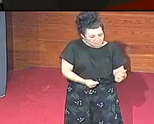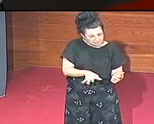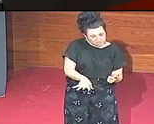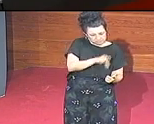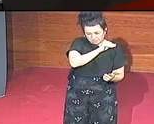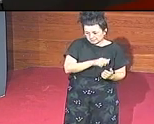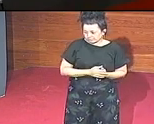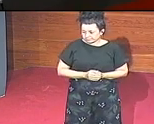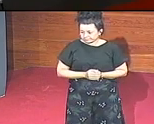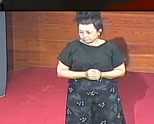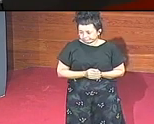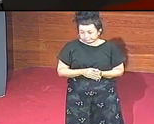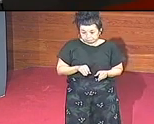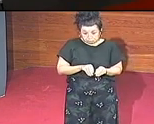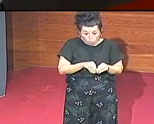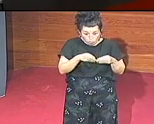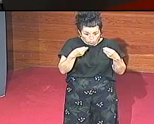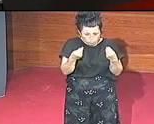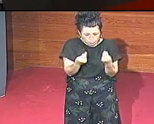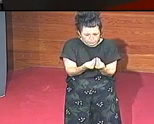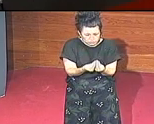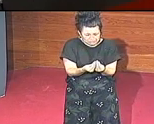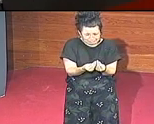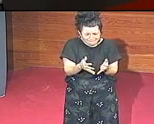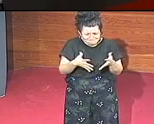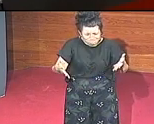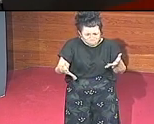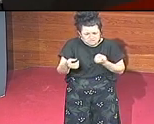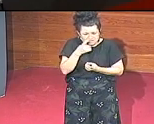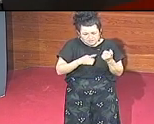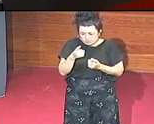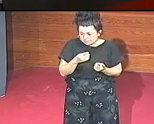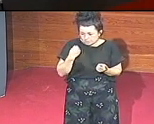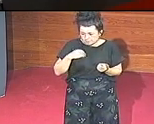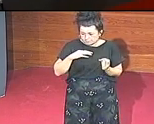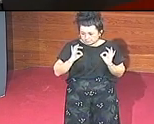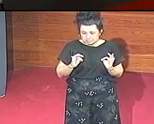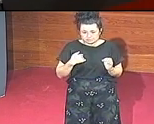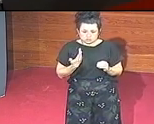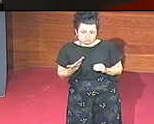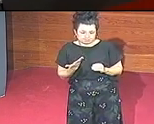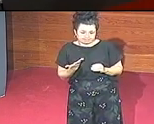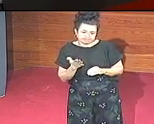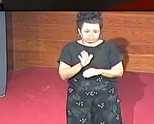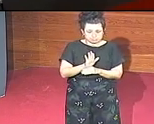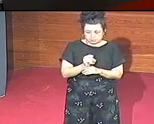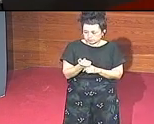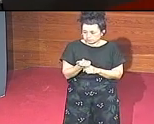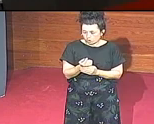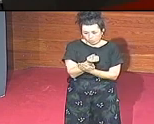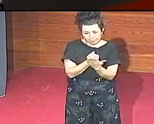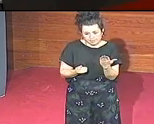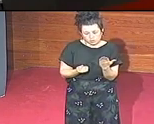un 2 y el gigante de información y lo mismo plantea una página con el dibujo un poco así es rápido